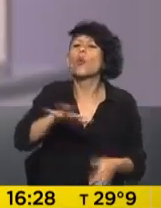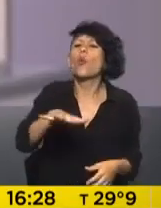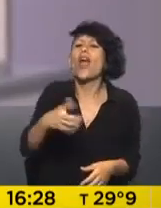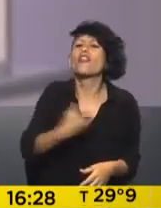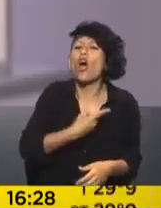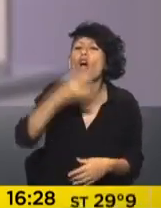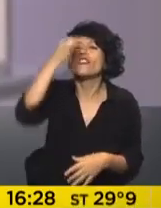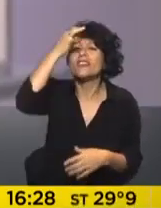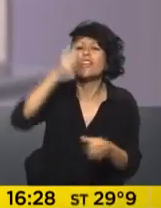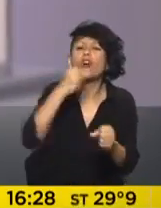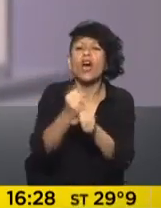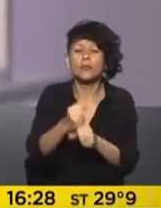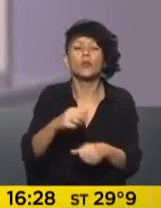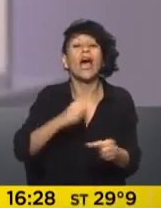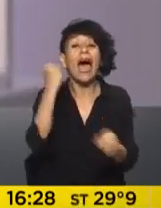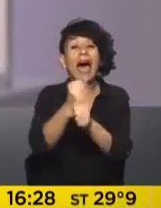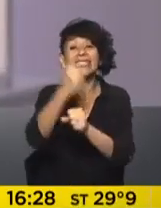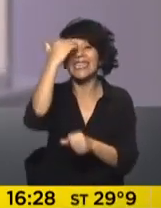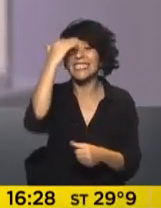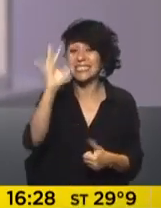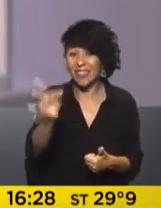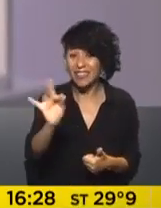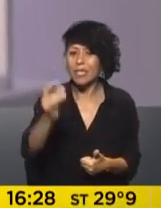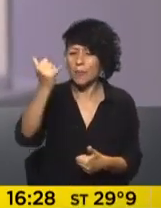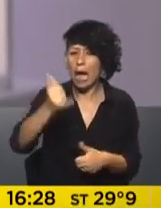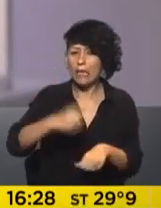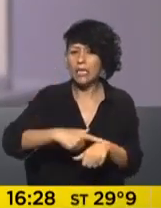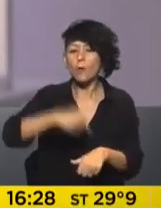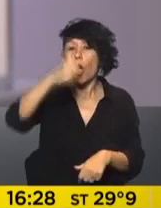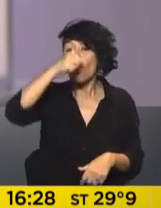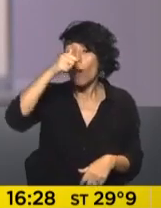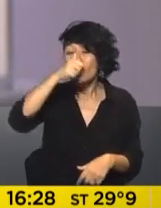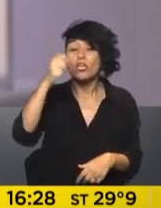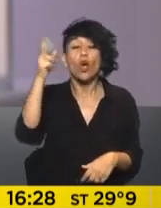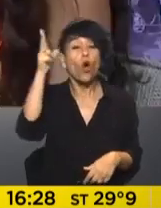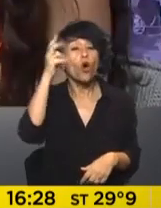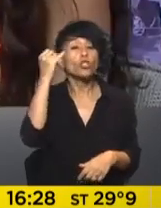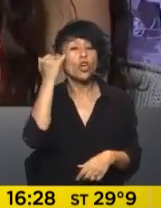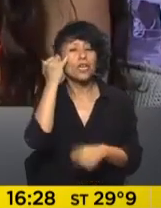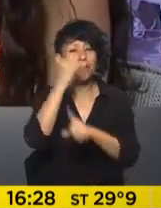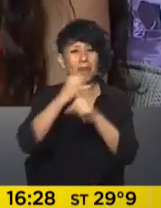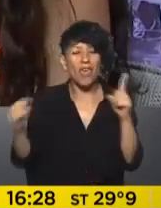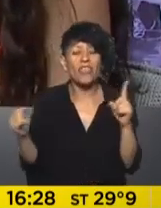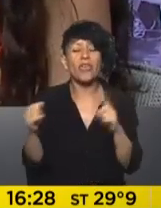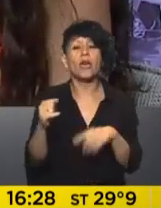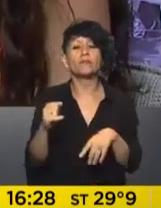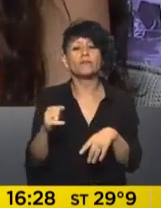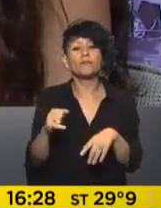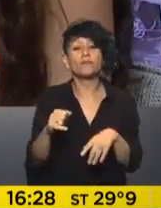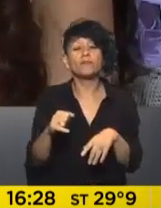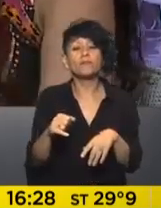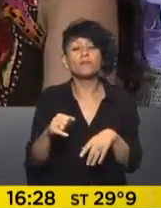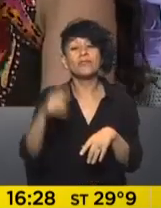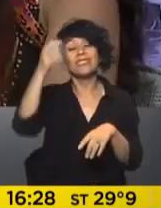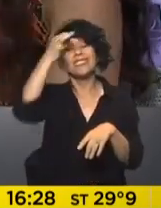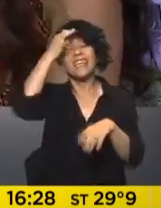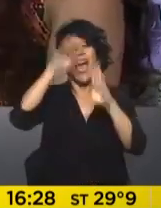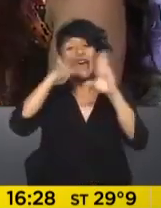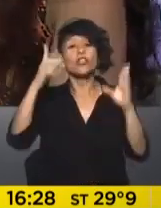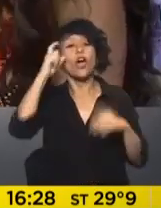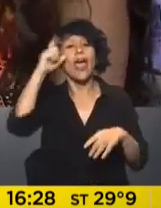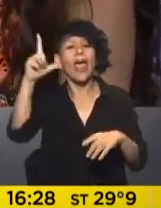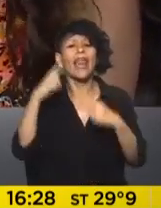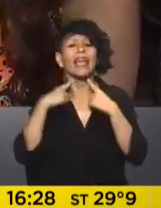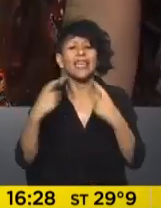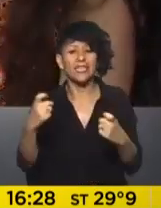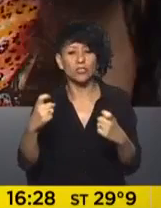además? Quedan hasta el 15 de diciembre, hay tiempo, están los domingos 20:30 en Teatro El Grito, que es en Juan B. Justo y Costa Rica. Es en Costa Rica, en bueno, Juan